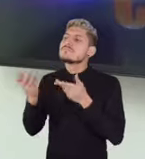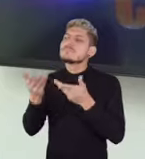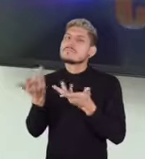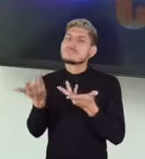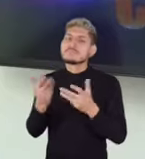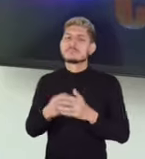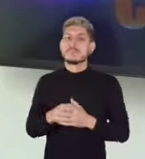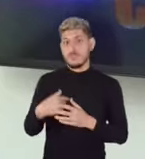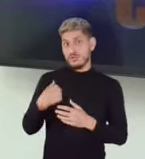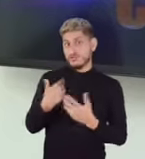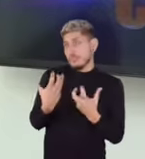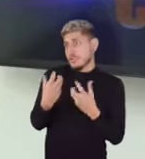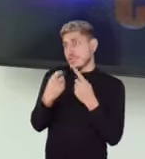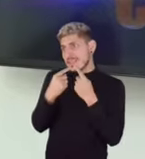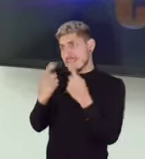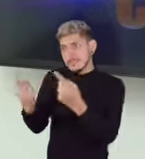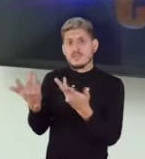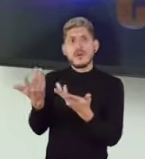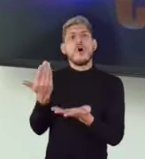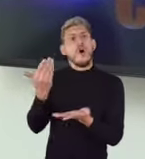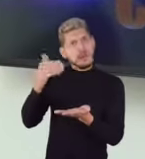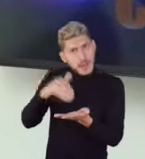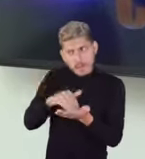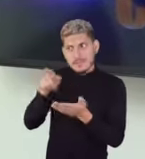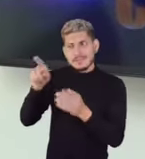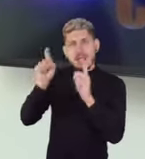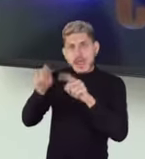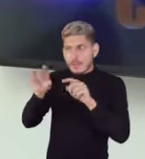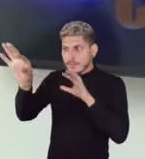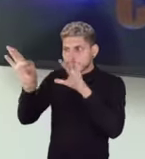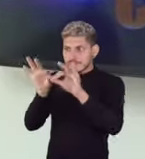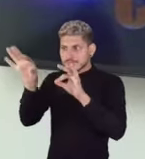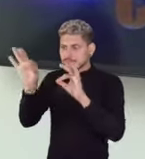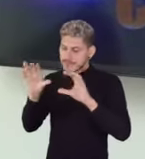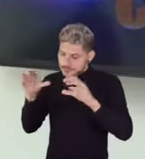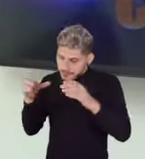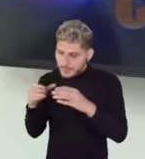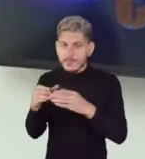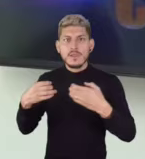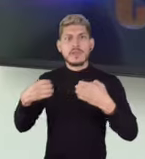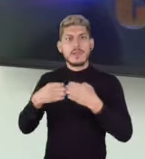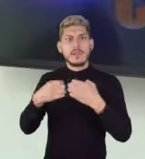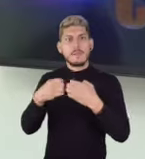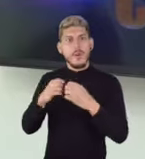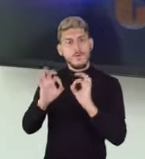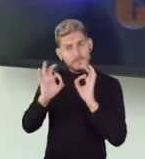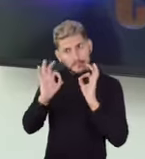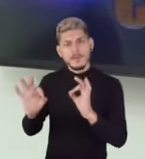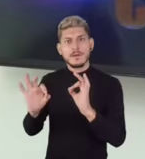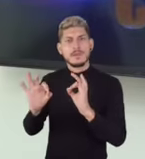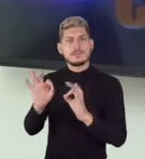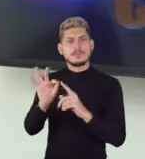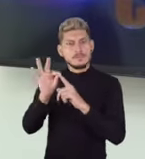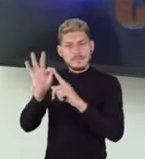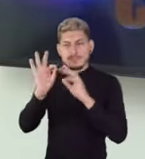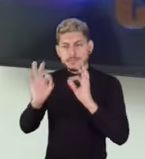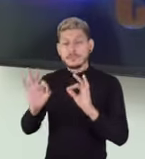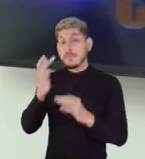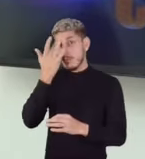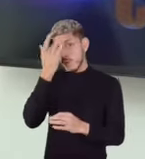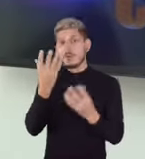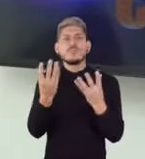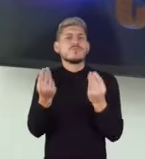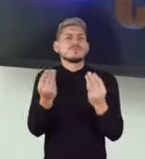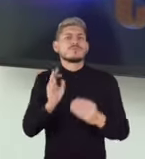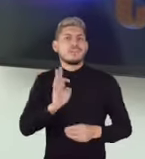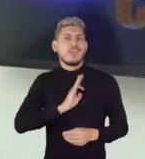que nuevamente realice un equipo especializado. Necesitamos conformar un equipo especializado porque muchos técnicos que